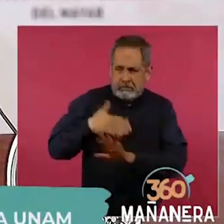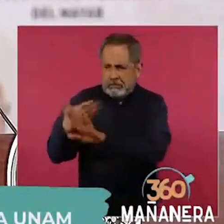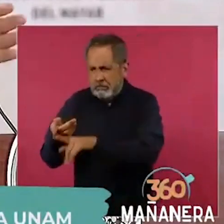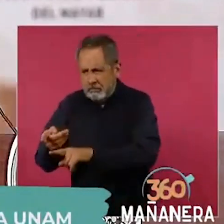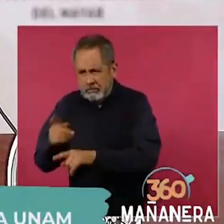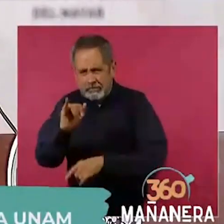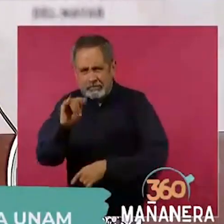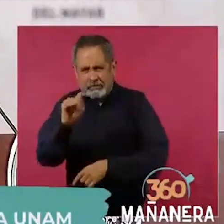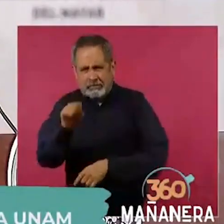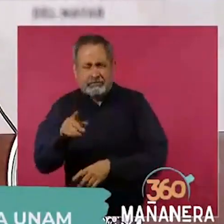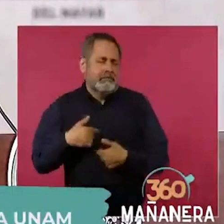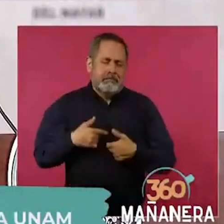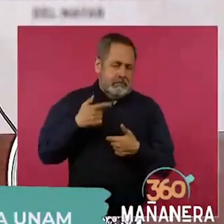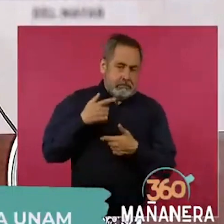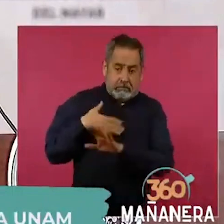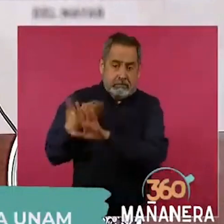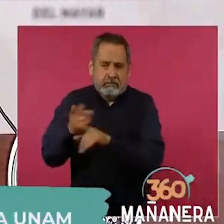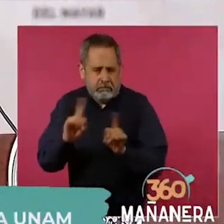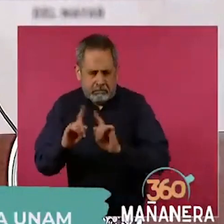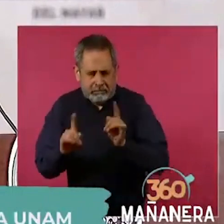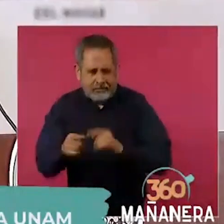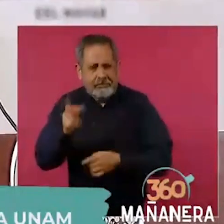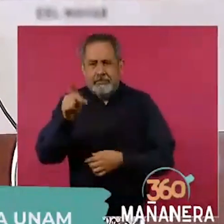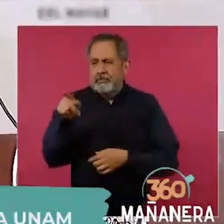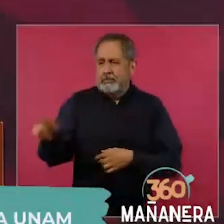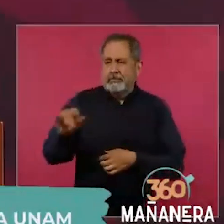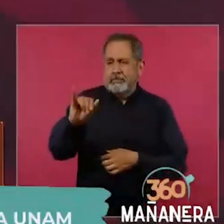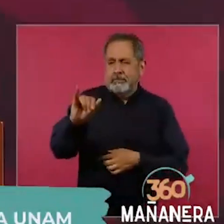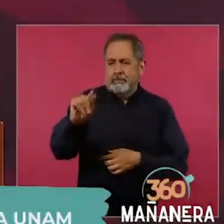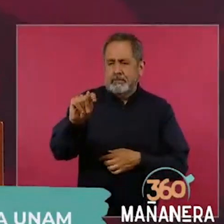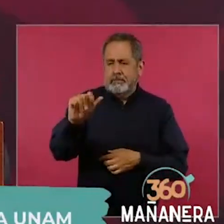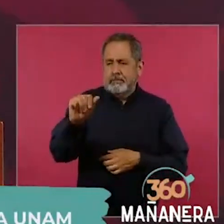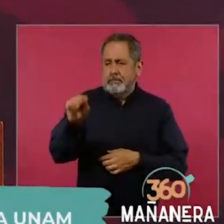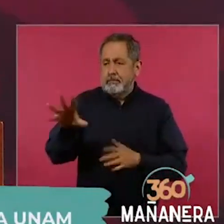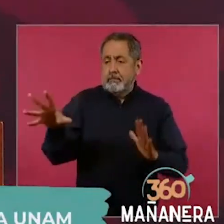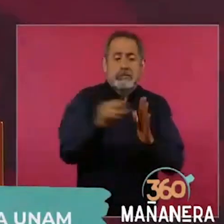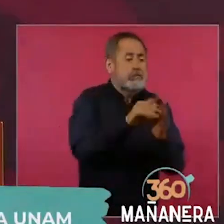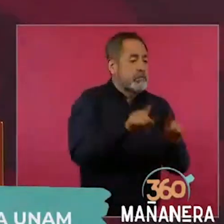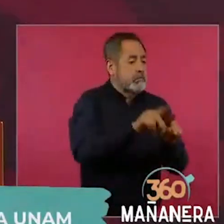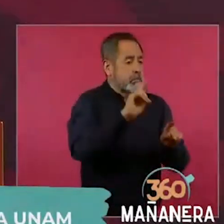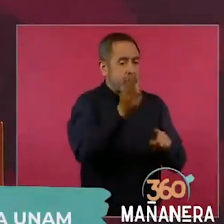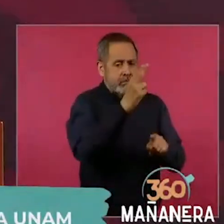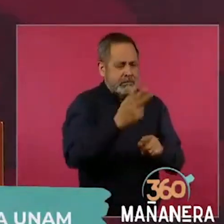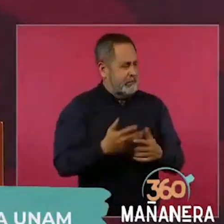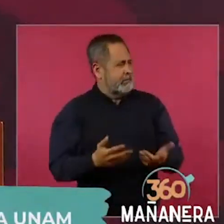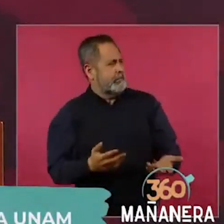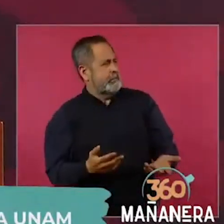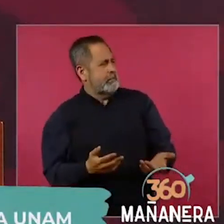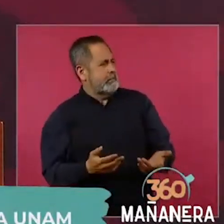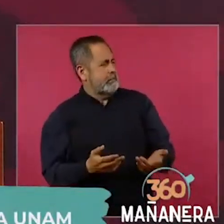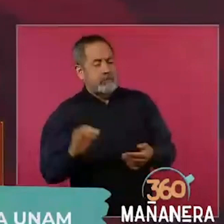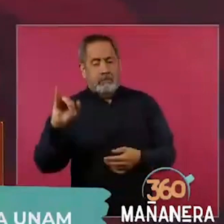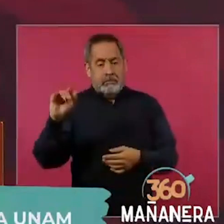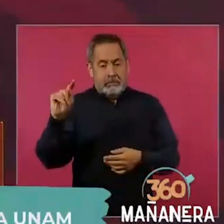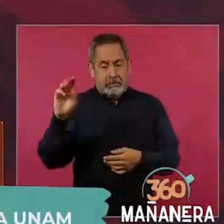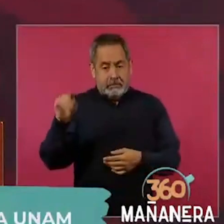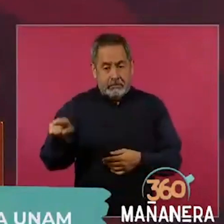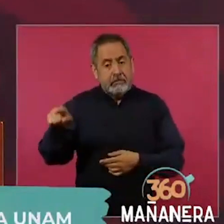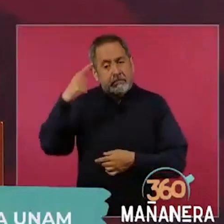pero es una educación, ¿sí?, para la defensa